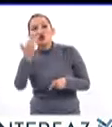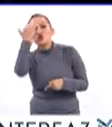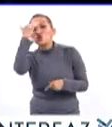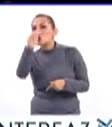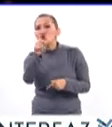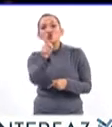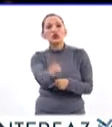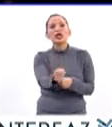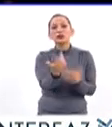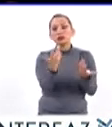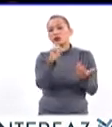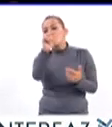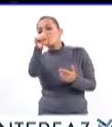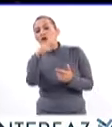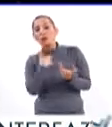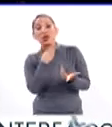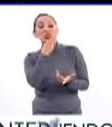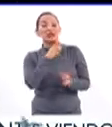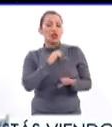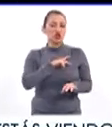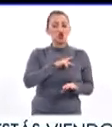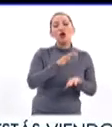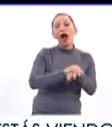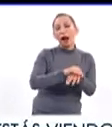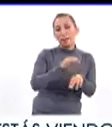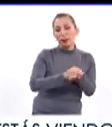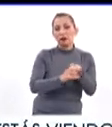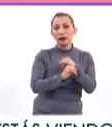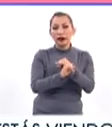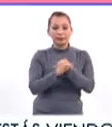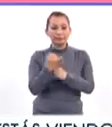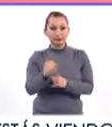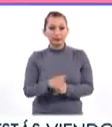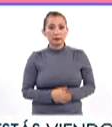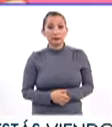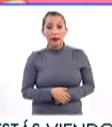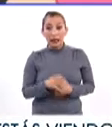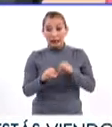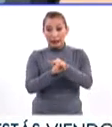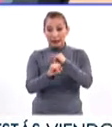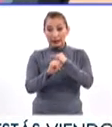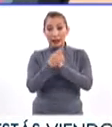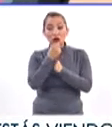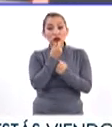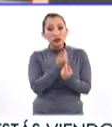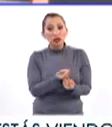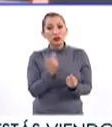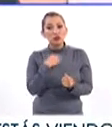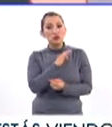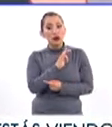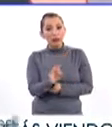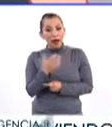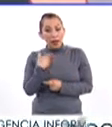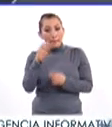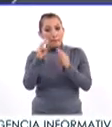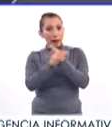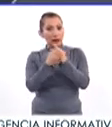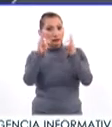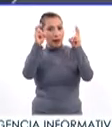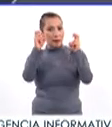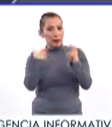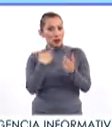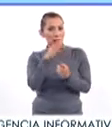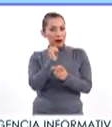no conoce, pero que se dice ser su amigo en Internet. En la red, los pequeños están expuestos a material